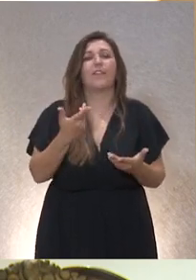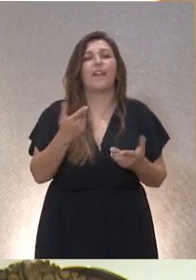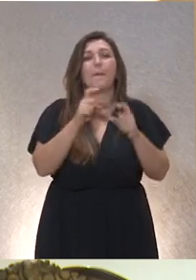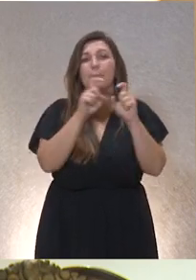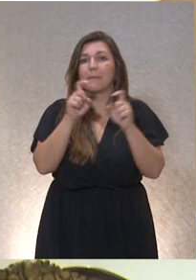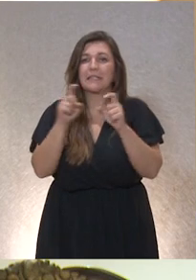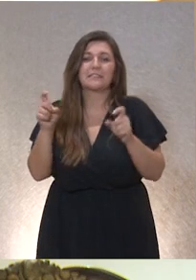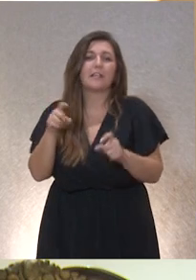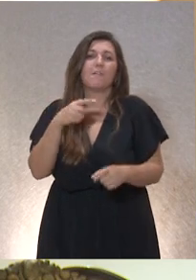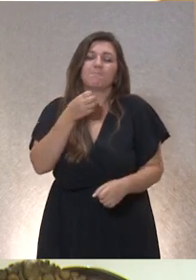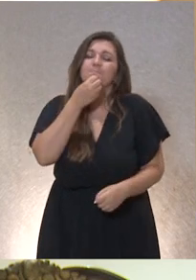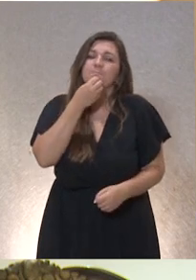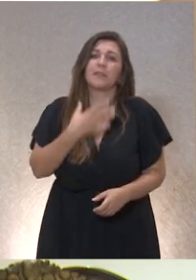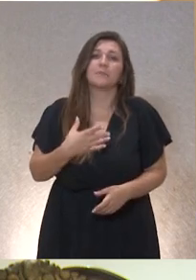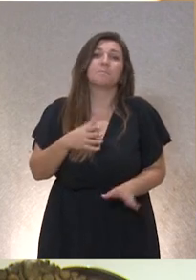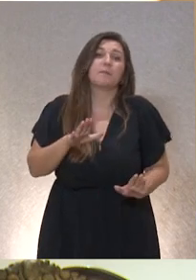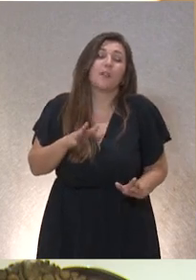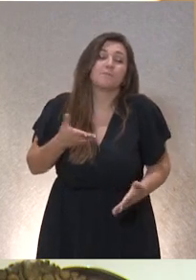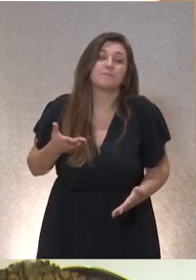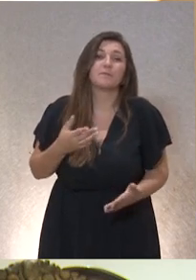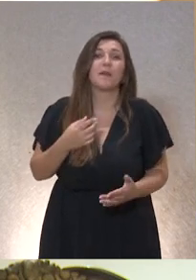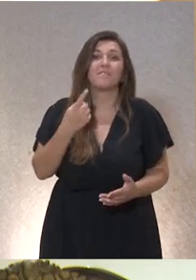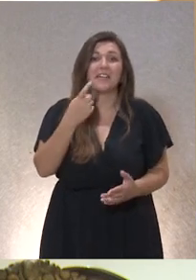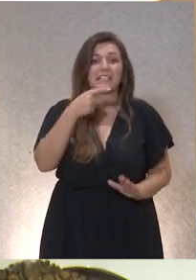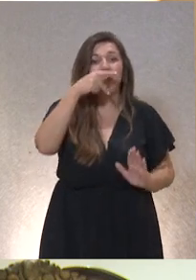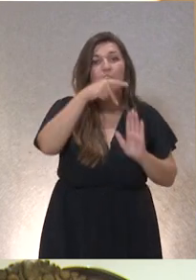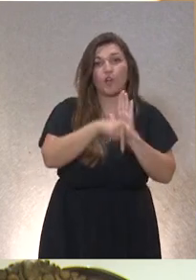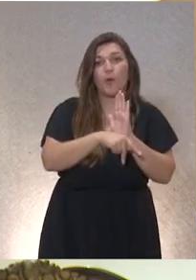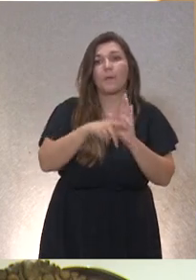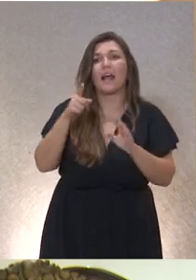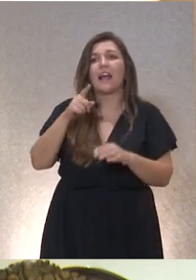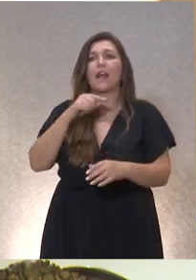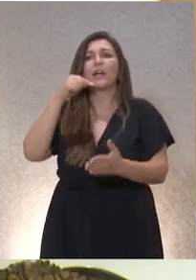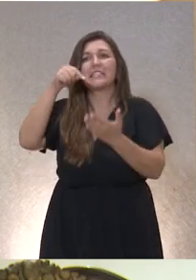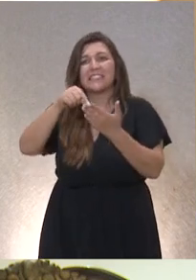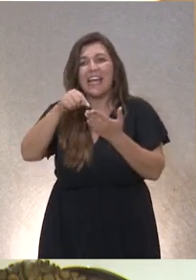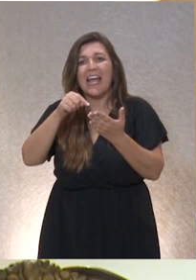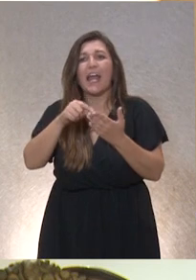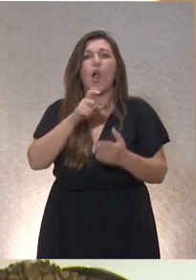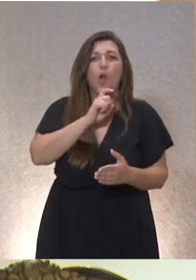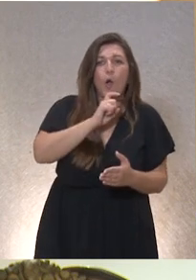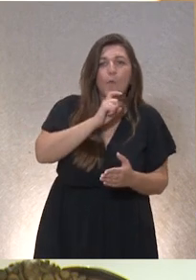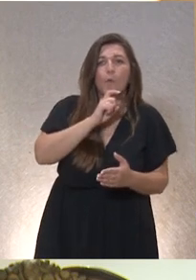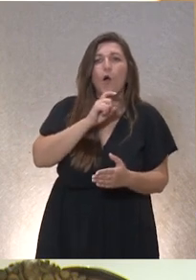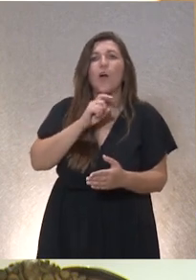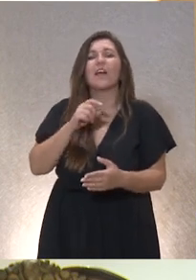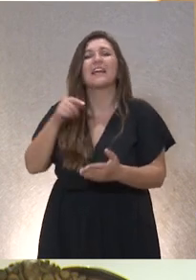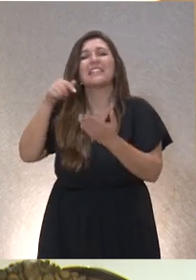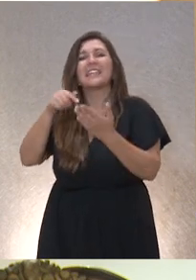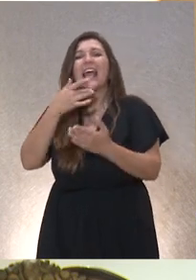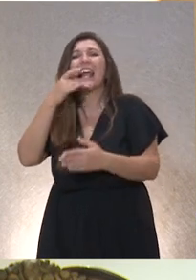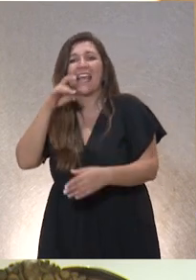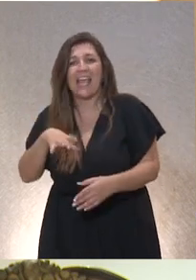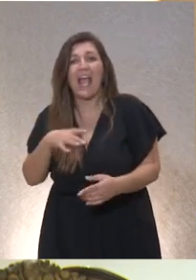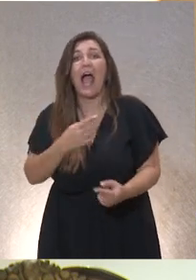inmediatamente surge el tema de La regulación cómo exigirlo y quién puede exigirlo algunos Proponen una